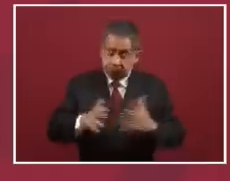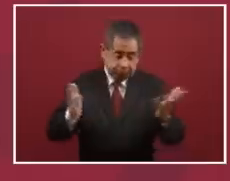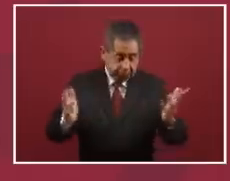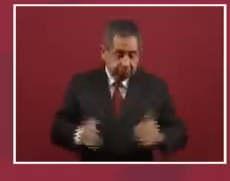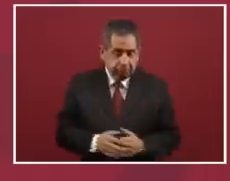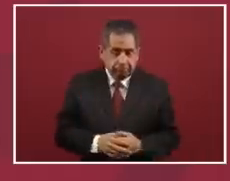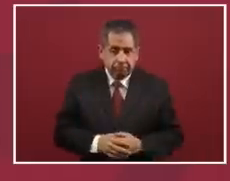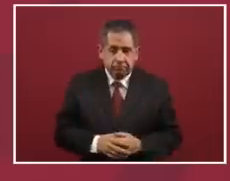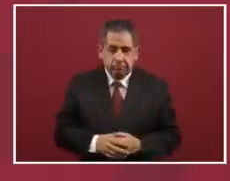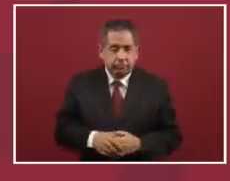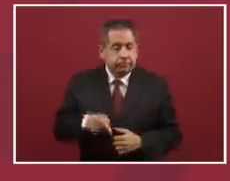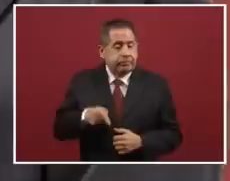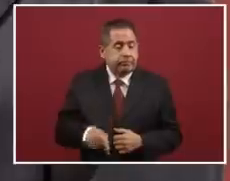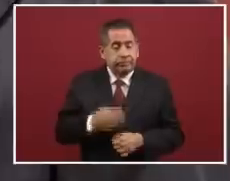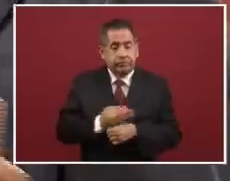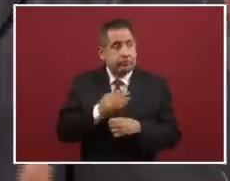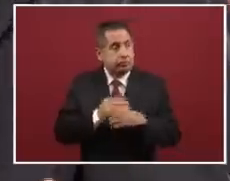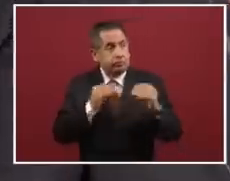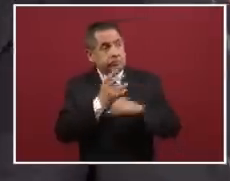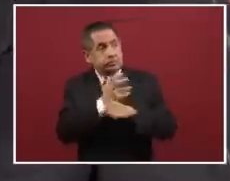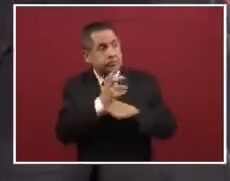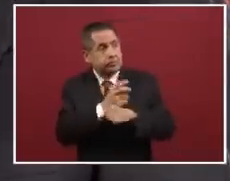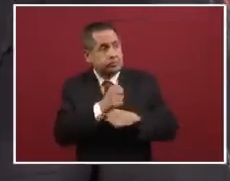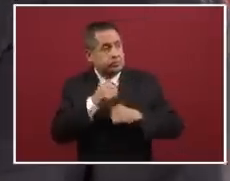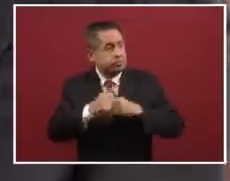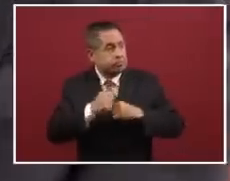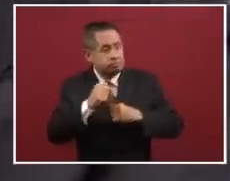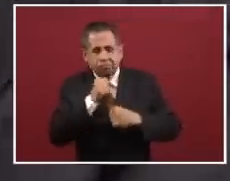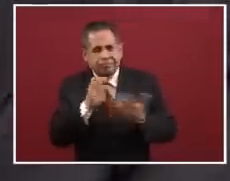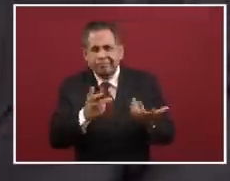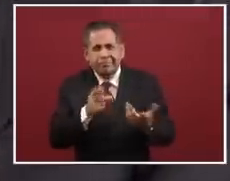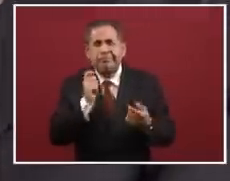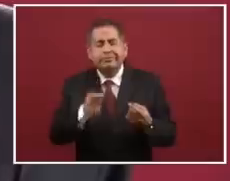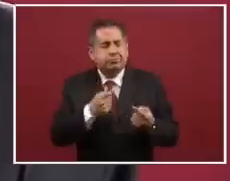Y esto ni siquiera fue pelea de box. O sea,